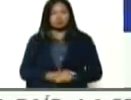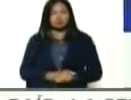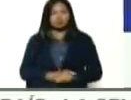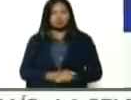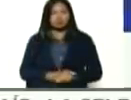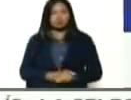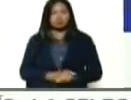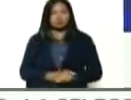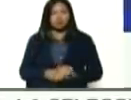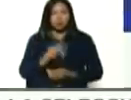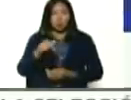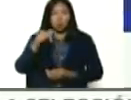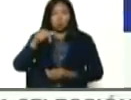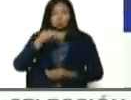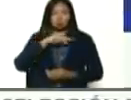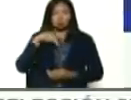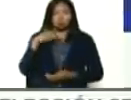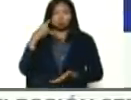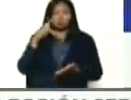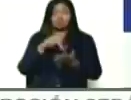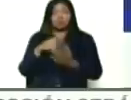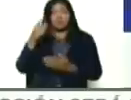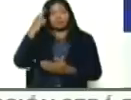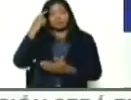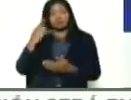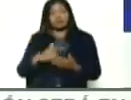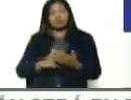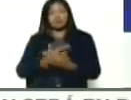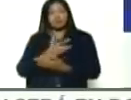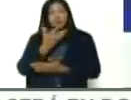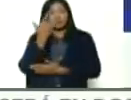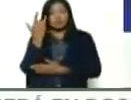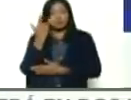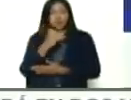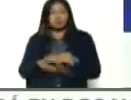hoy estamos precisamente en el día del árbol